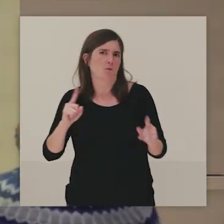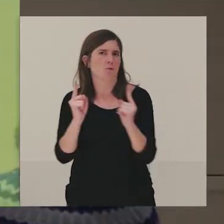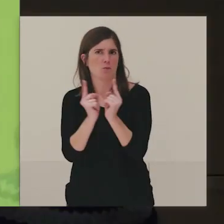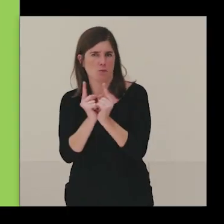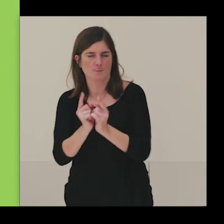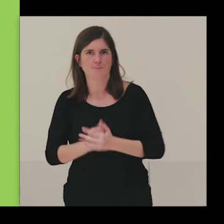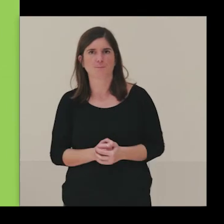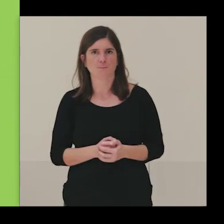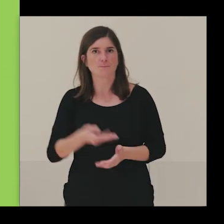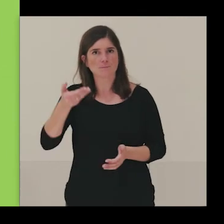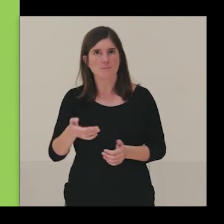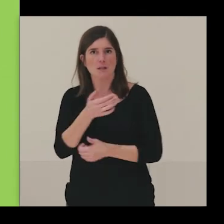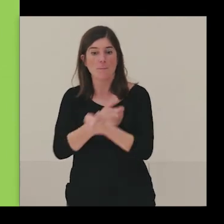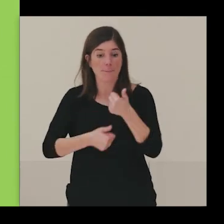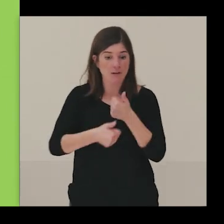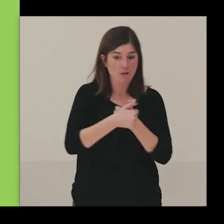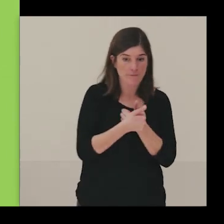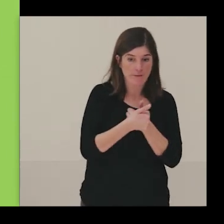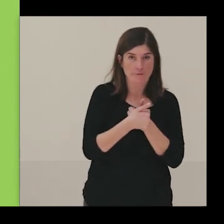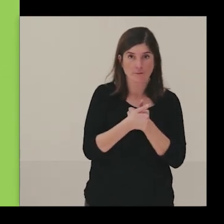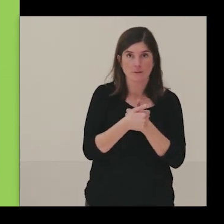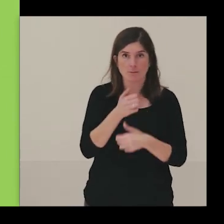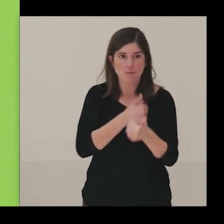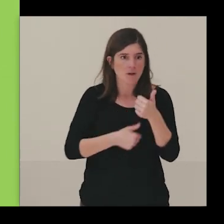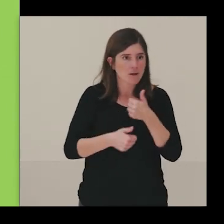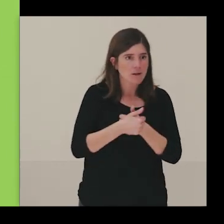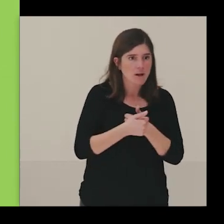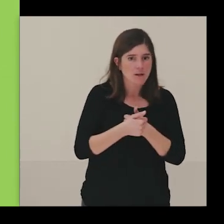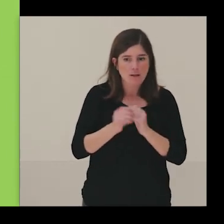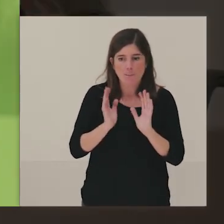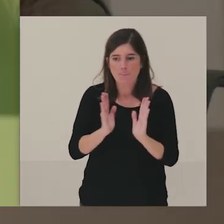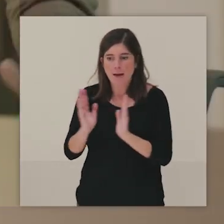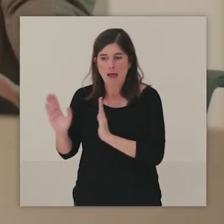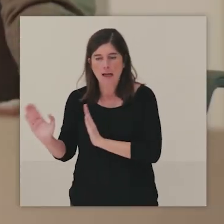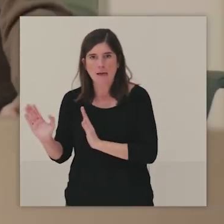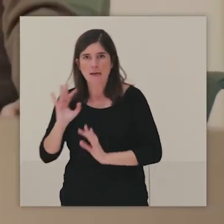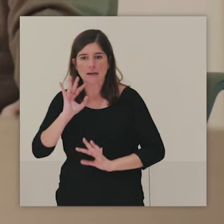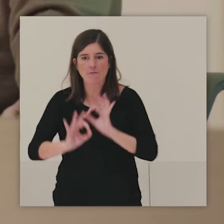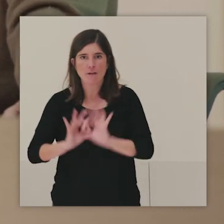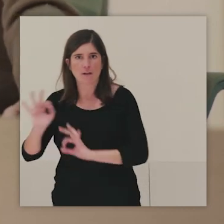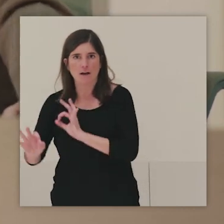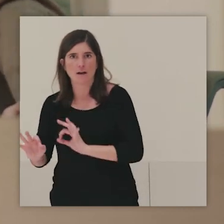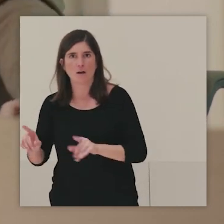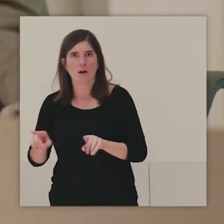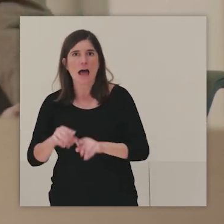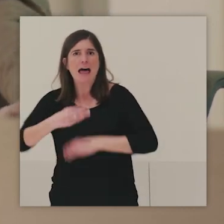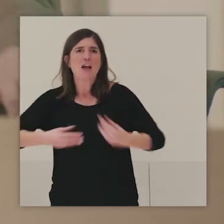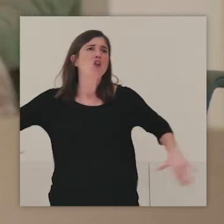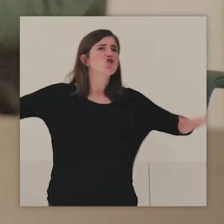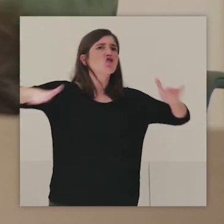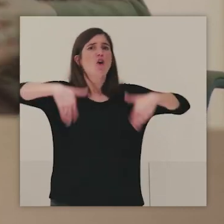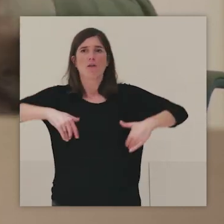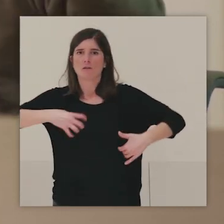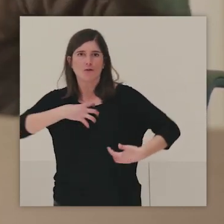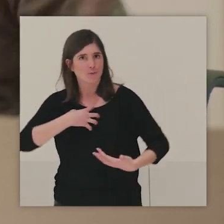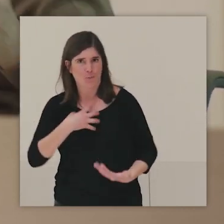en priorizar y planificar. No se puede llegar a todo. Y además, a veces tengo la sensación como que me hacen el encargo de lectura fácil. No,